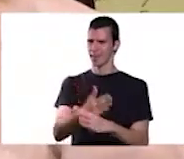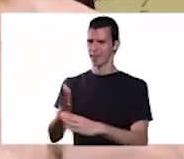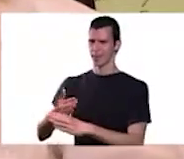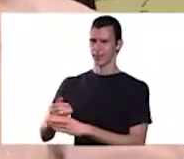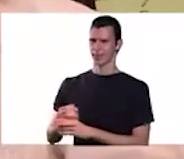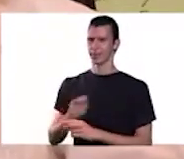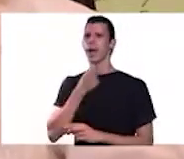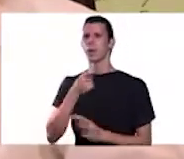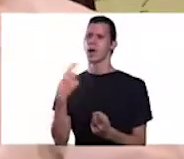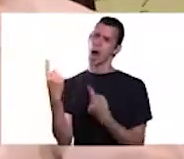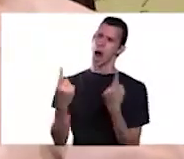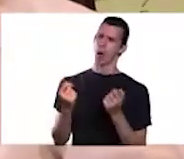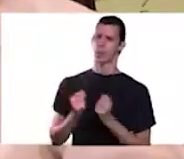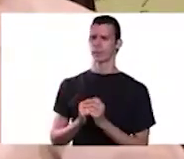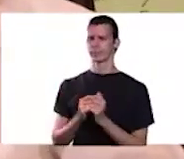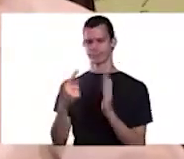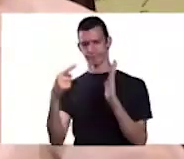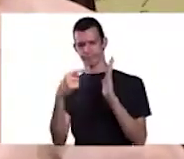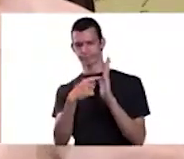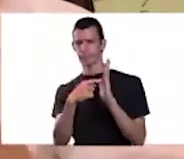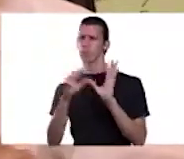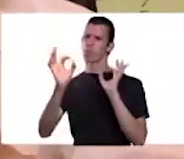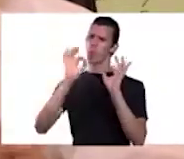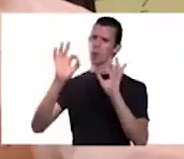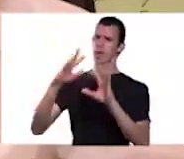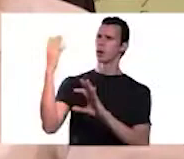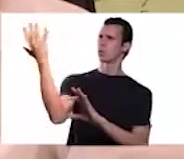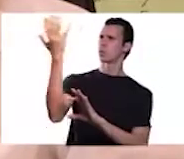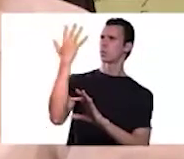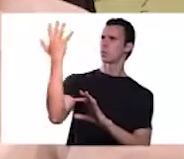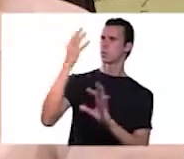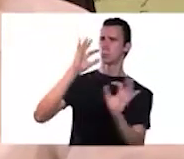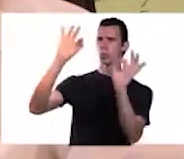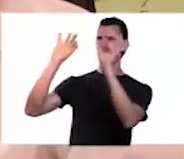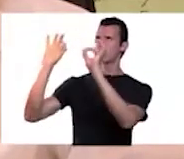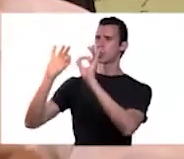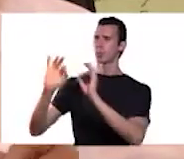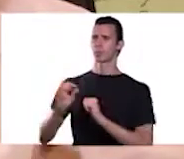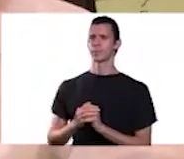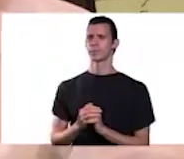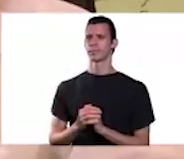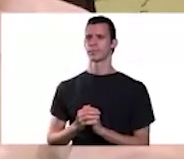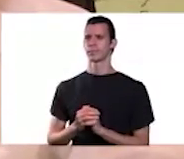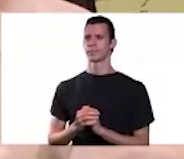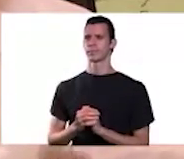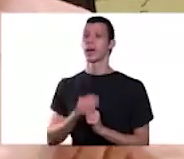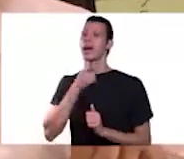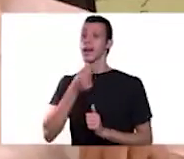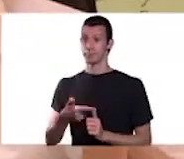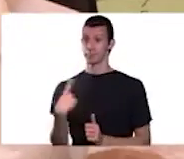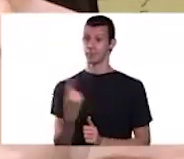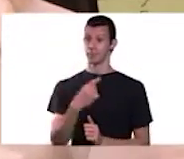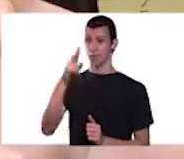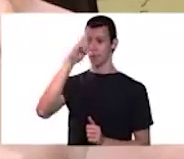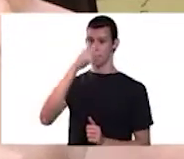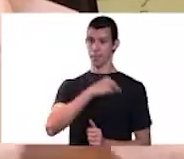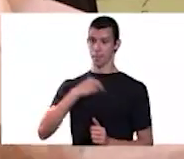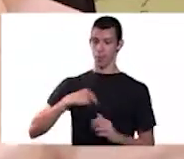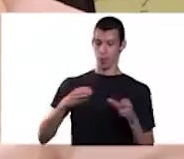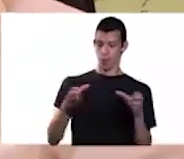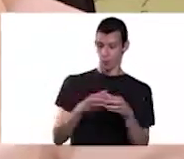La protección del medio ambiente. Por ahí empezamos, con nuestros médicos salvando